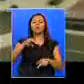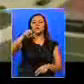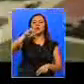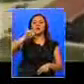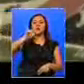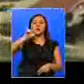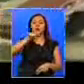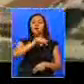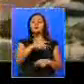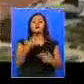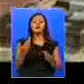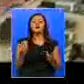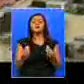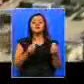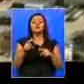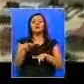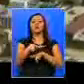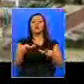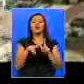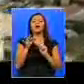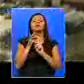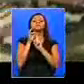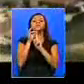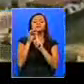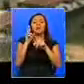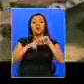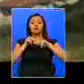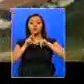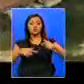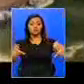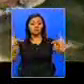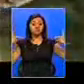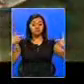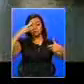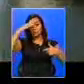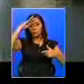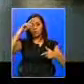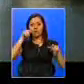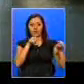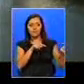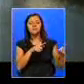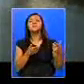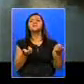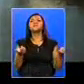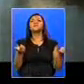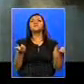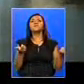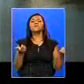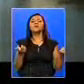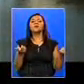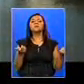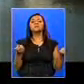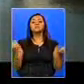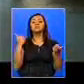esta zona especial, que es un puerto, es una megaconstrucción cubana que tiene como